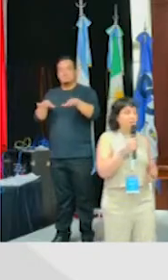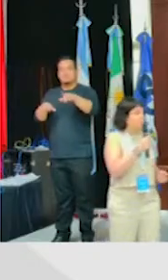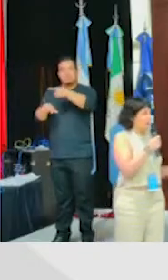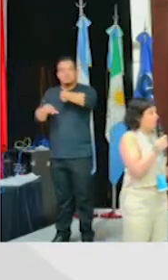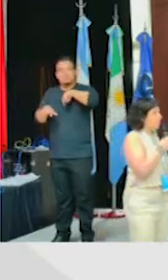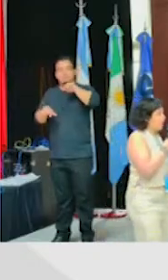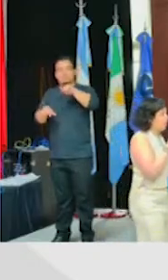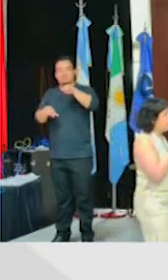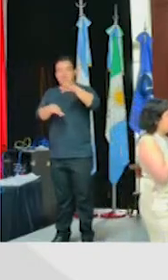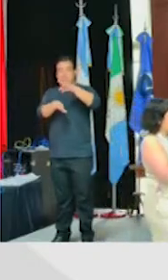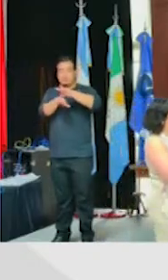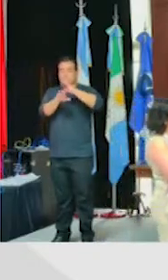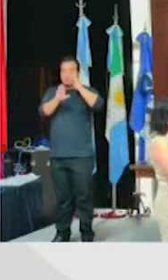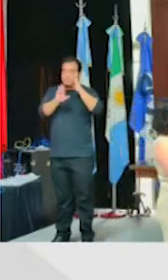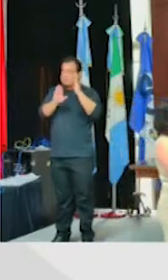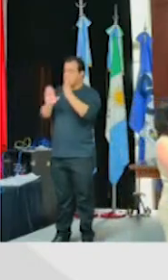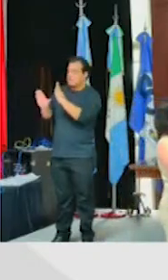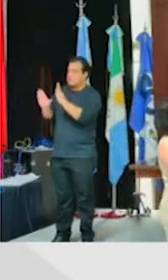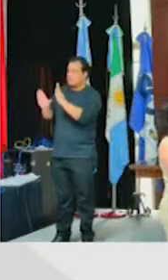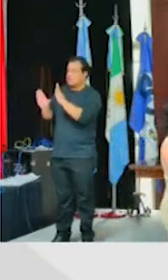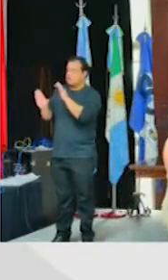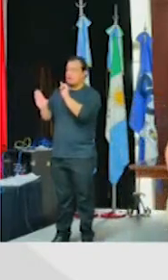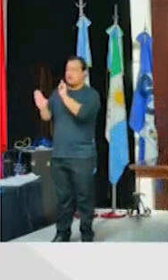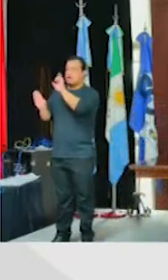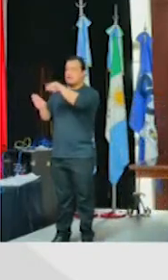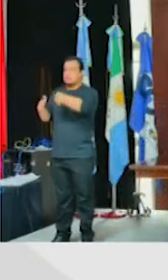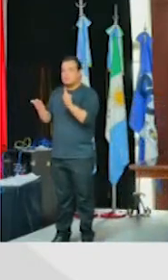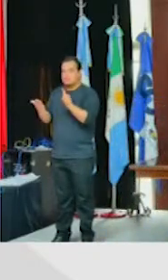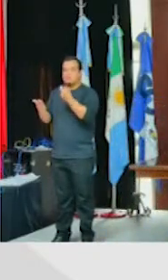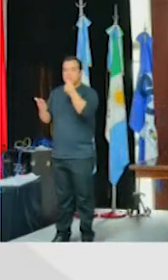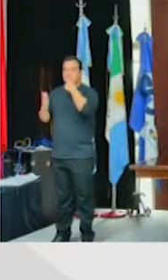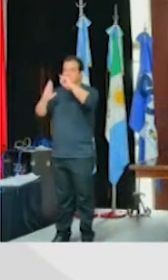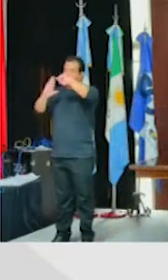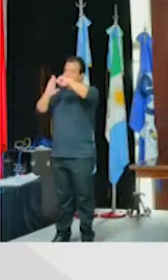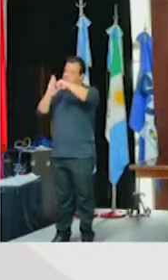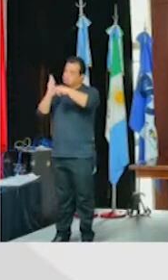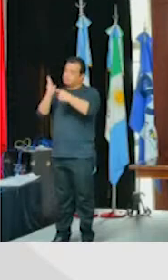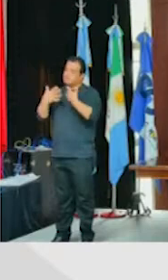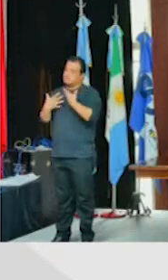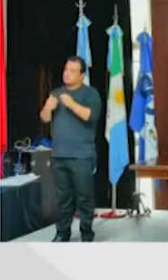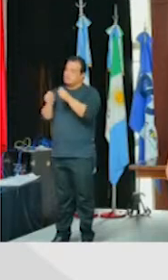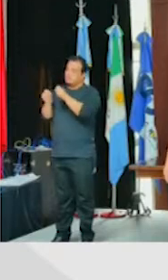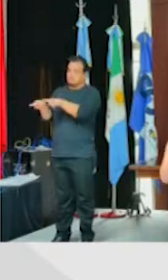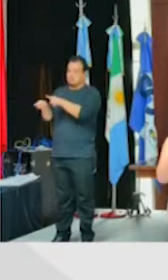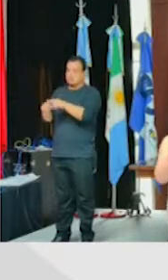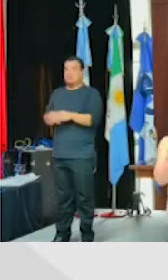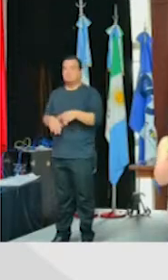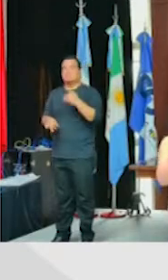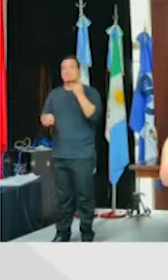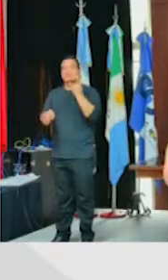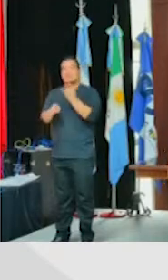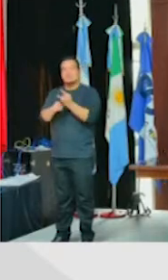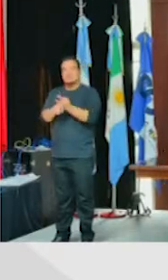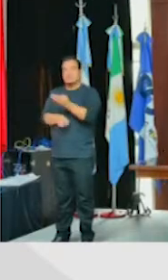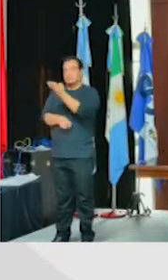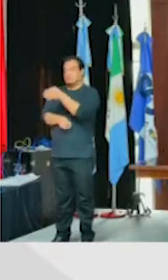del médico, podemos hablar de los factores determinantes de la salud. Cuando yo me encuentro frente a una persona que tiene un